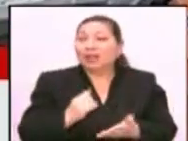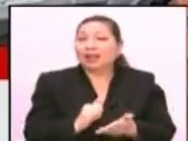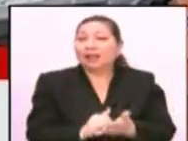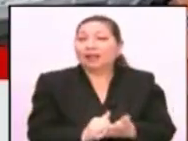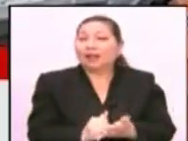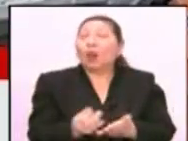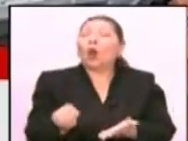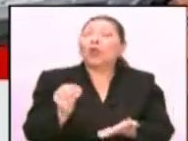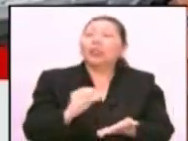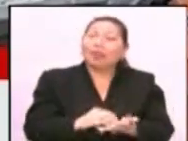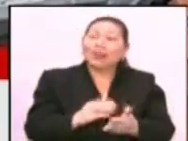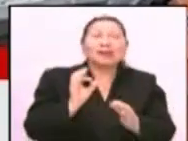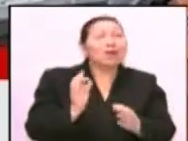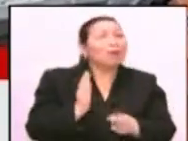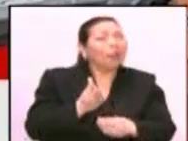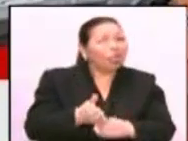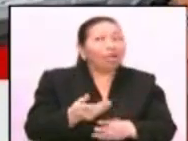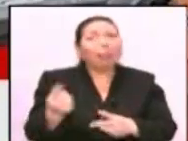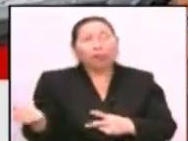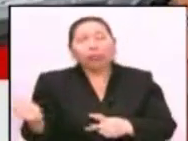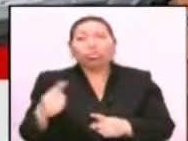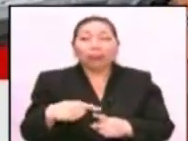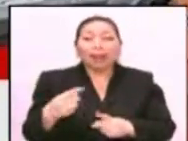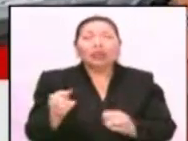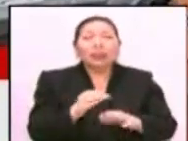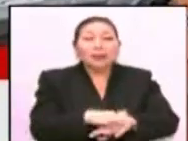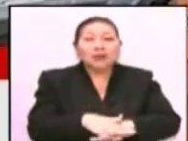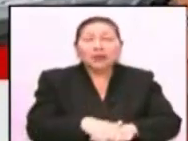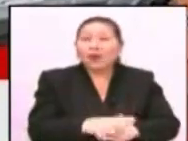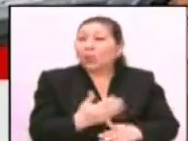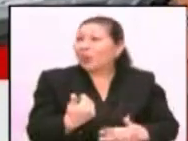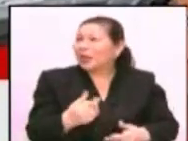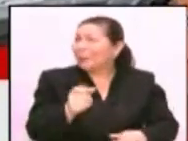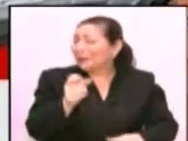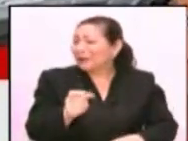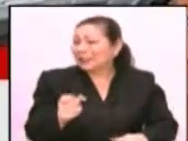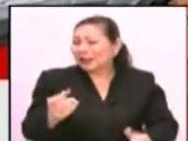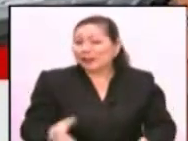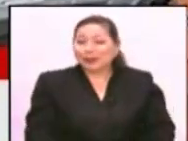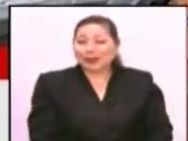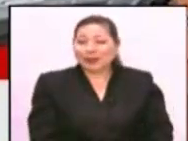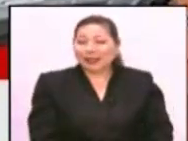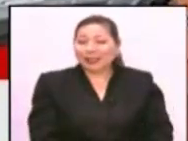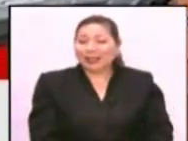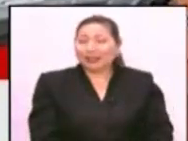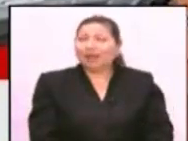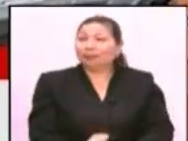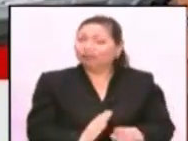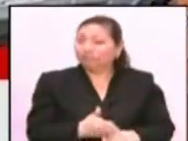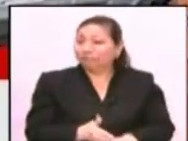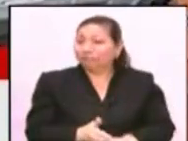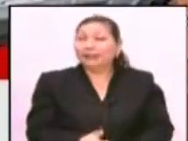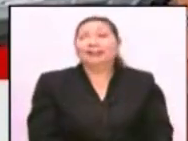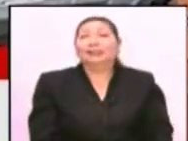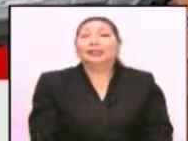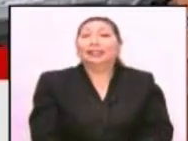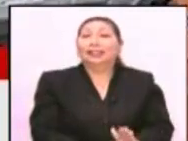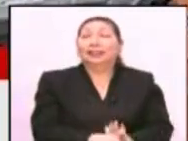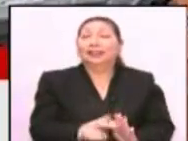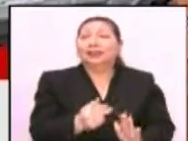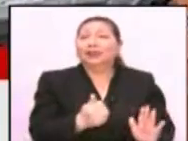aquellos que son reincidentes habituales, están asociados a crimen organizado. Cualquier persona, por ejemplo, presidente, que ingrese bajo la